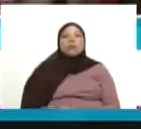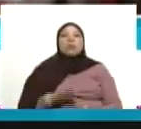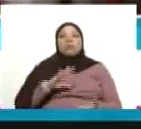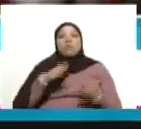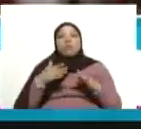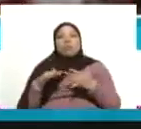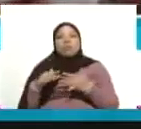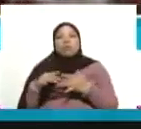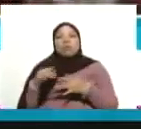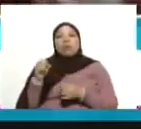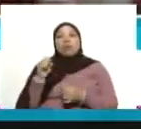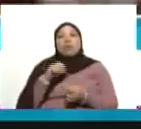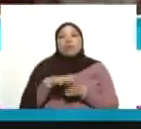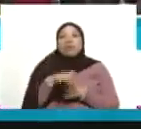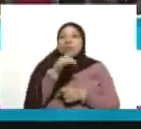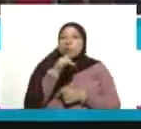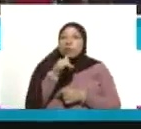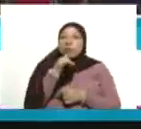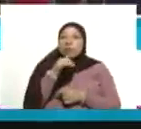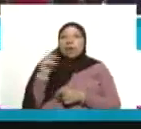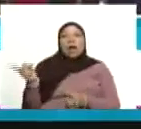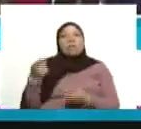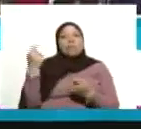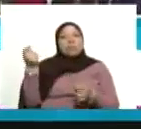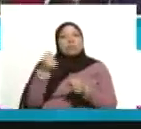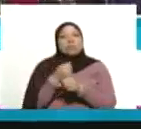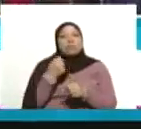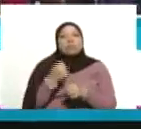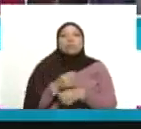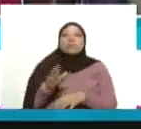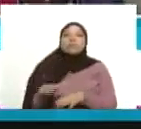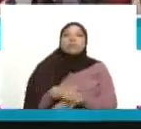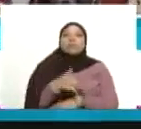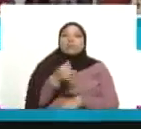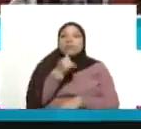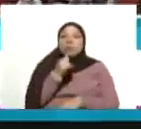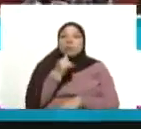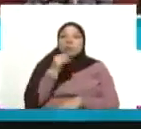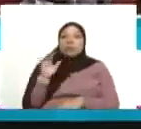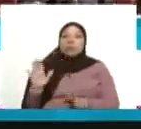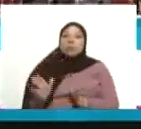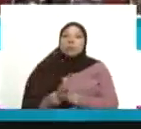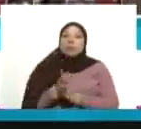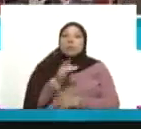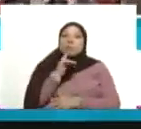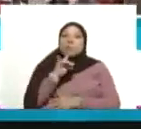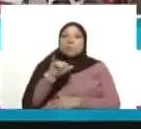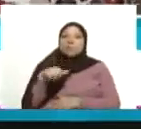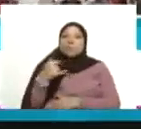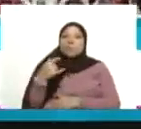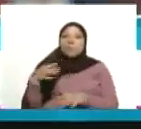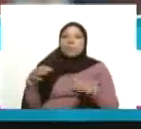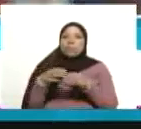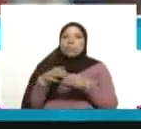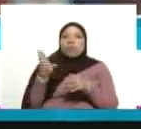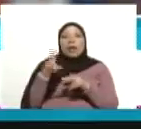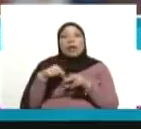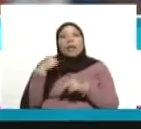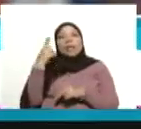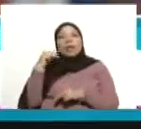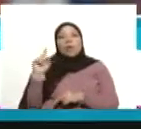Caigua, Barcelona, y en Apure, avenida principal San Juan de Payara, la cuna del Negro